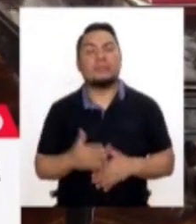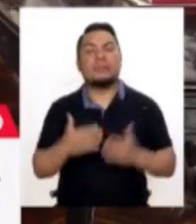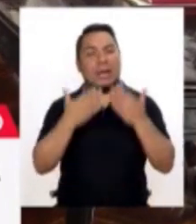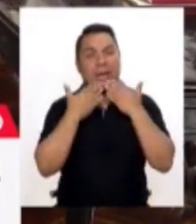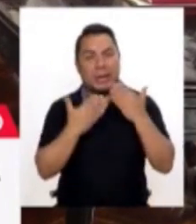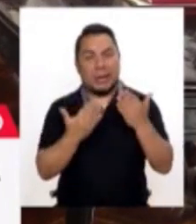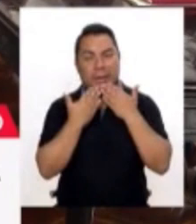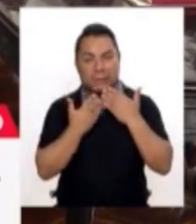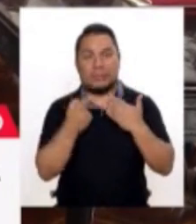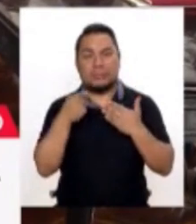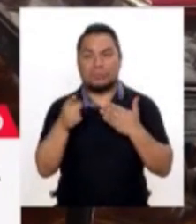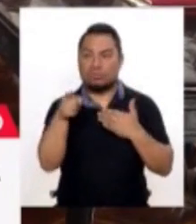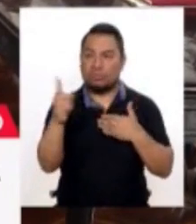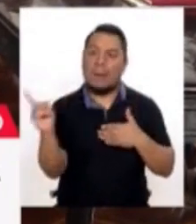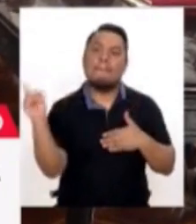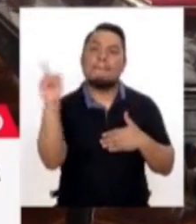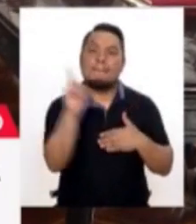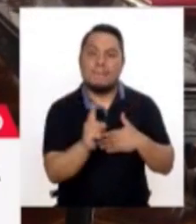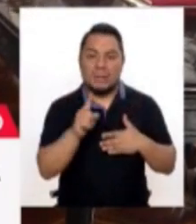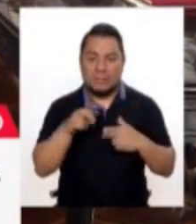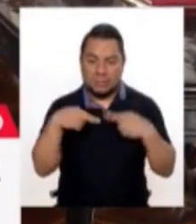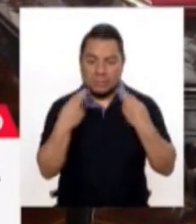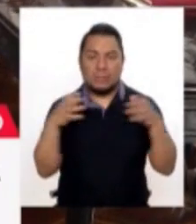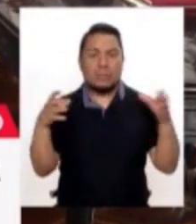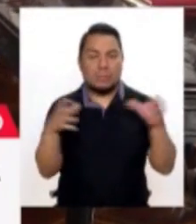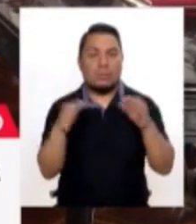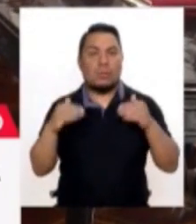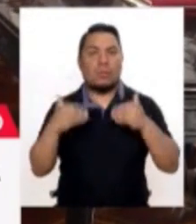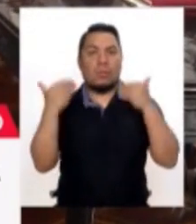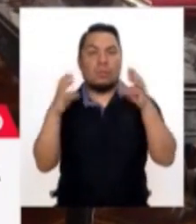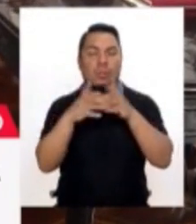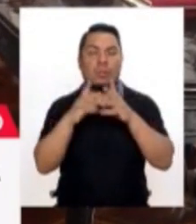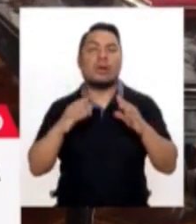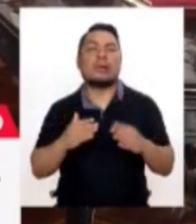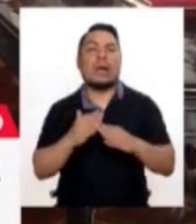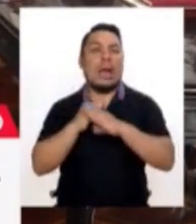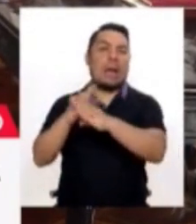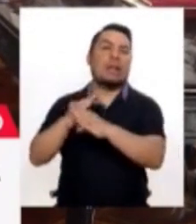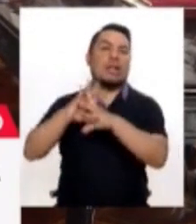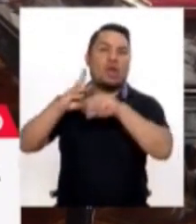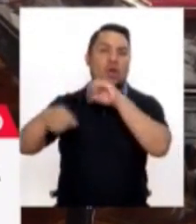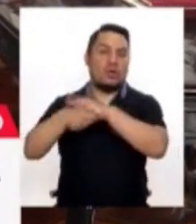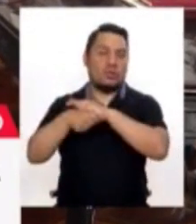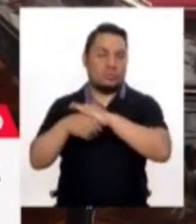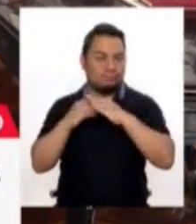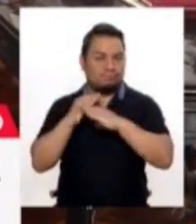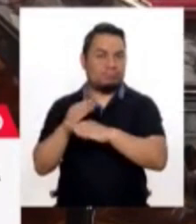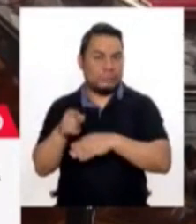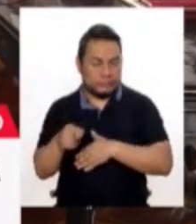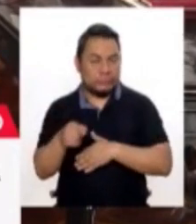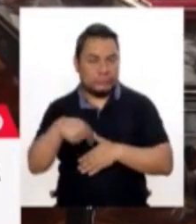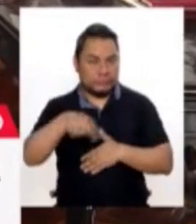su participación en esta sesión de la Comisión de Alto Nivel Anticorrupción. Hemos